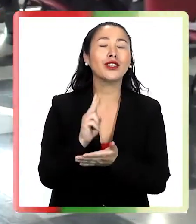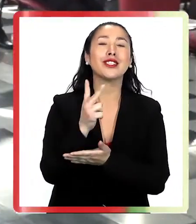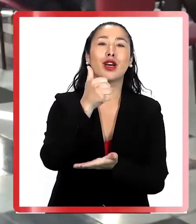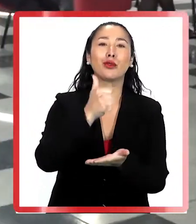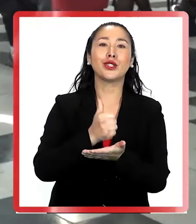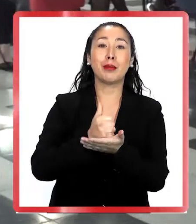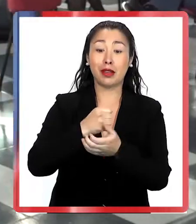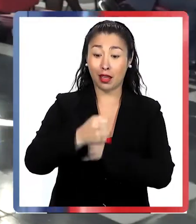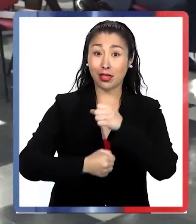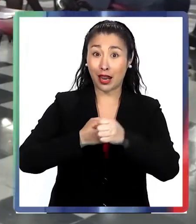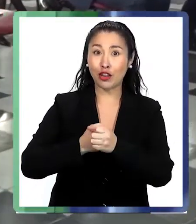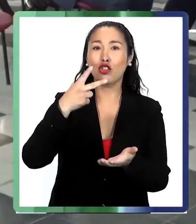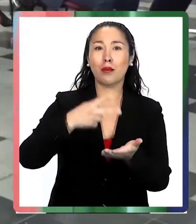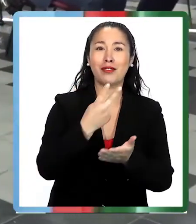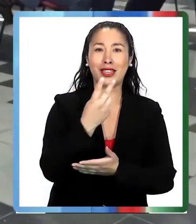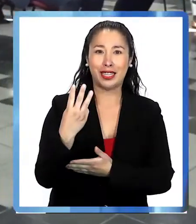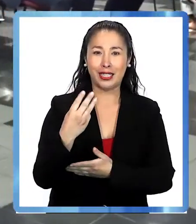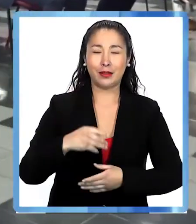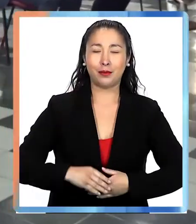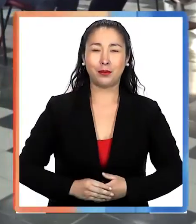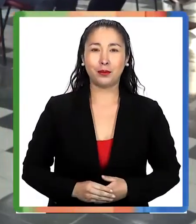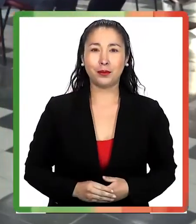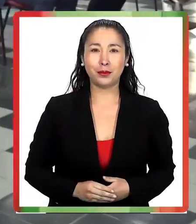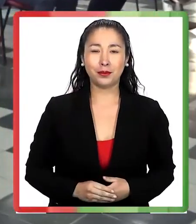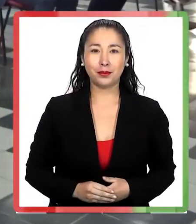segundo semestre del año entrante.